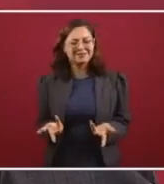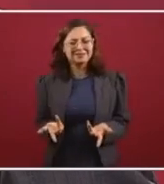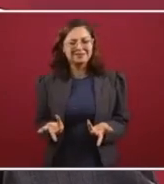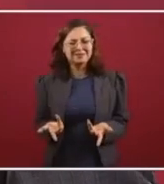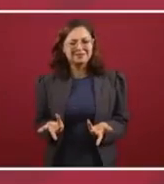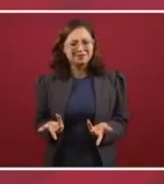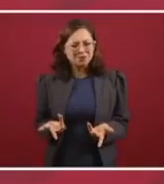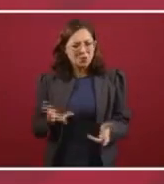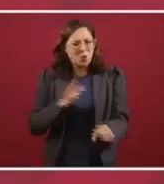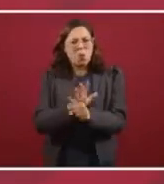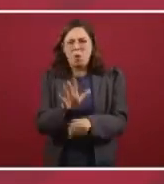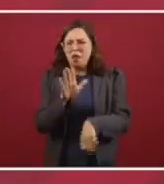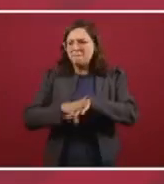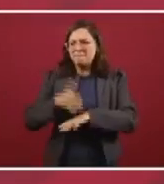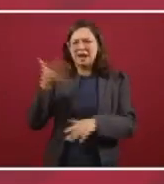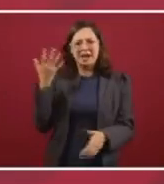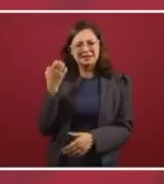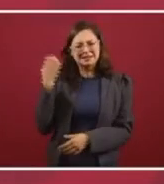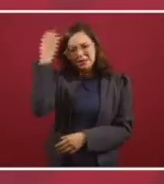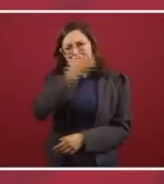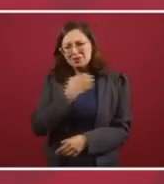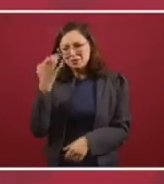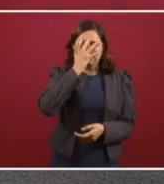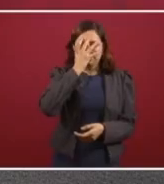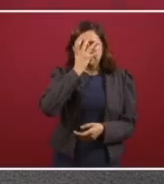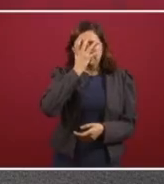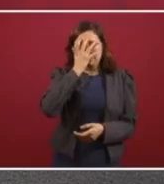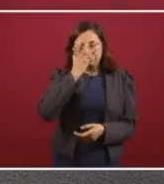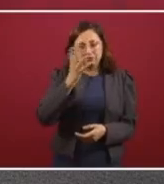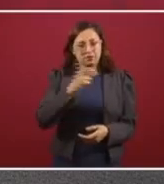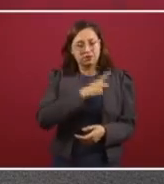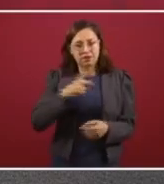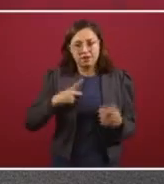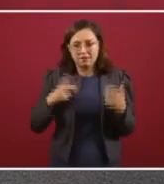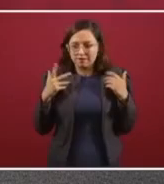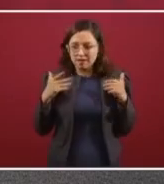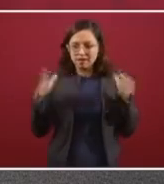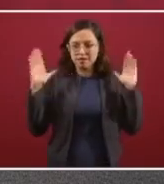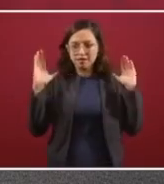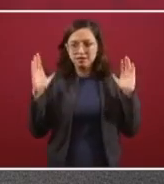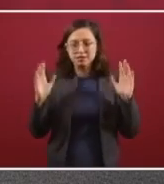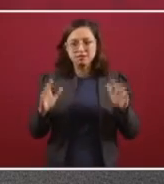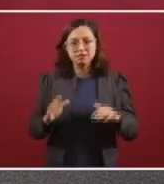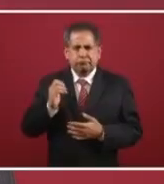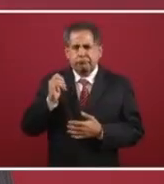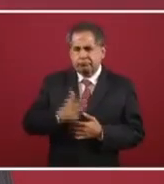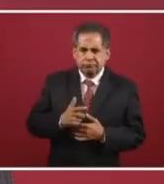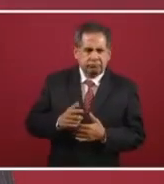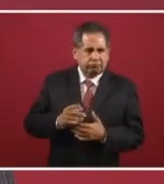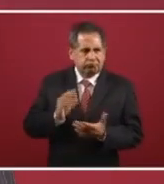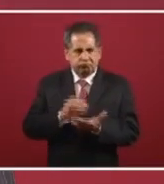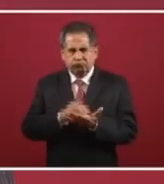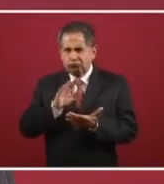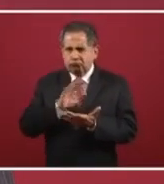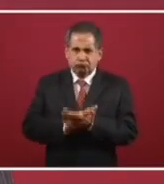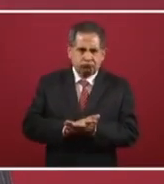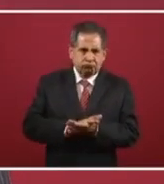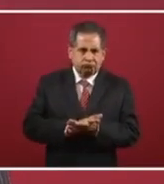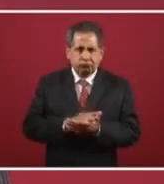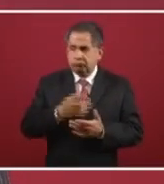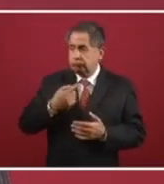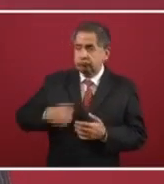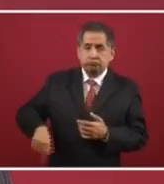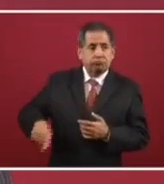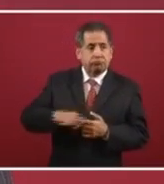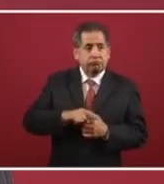¿Qué más capacitación? ¿Qué más formación? Por otro lado, el mandatario afirmó que las relaciones con el gobierno de Estados Unidos son buenas